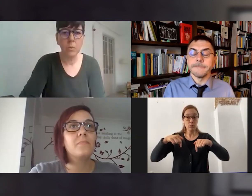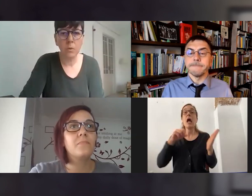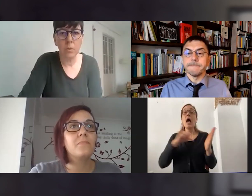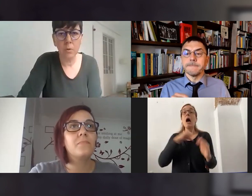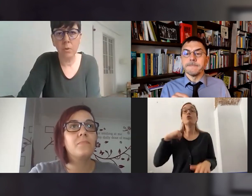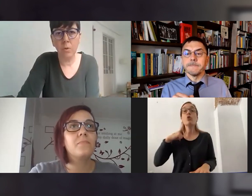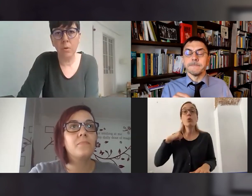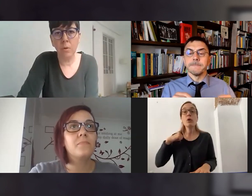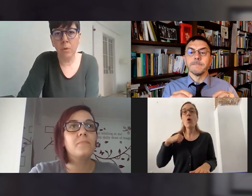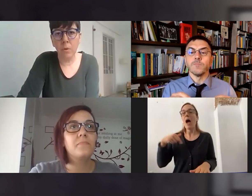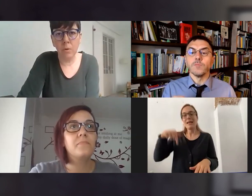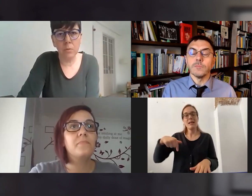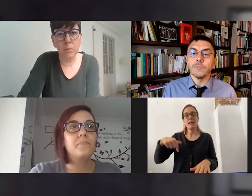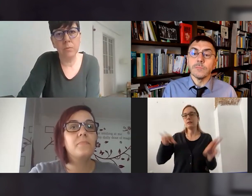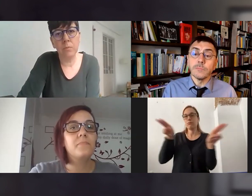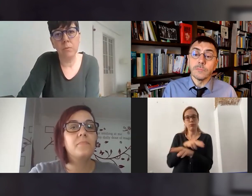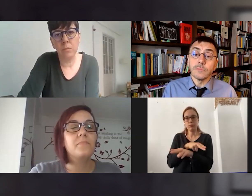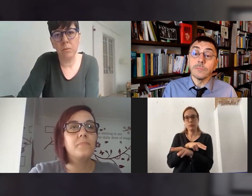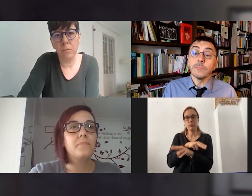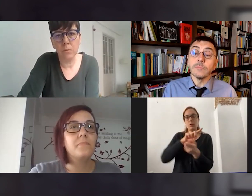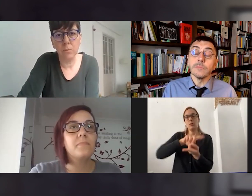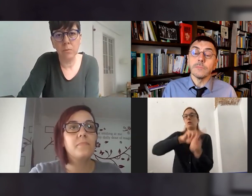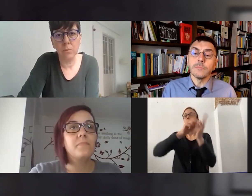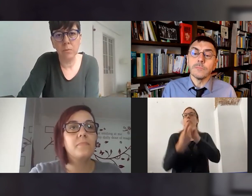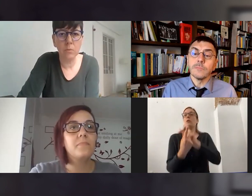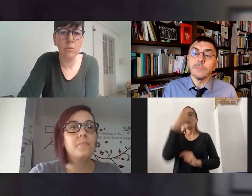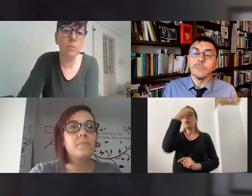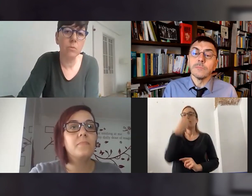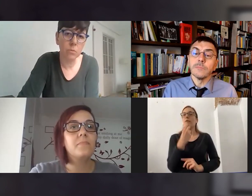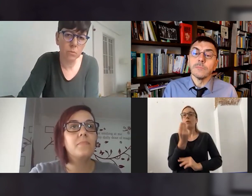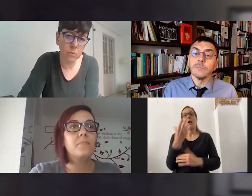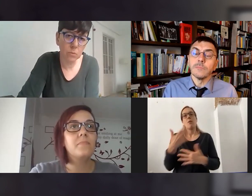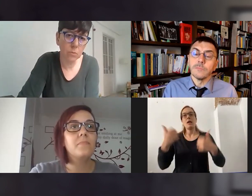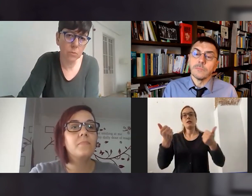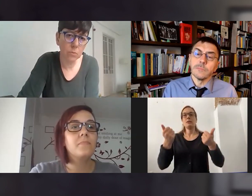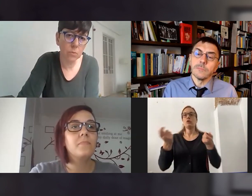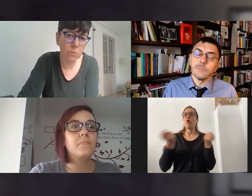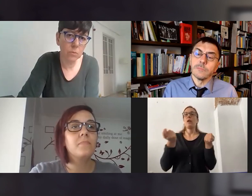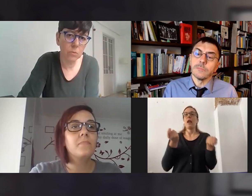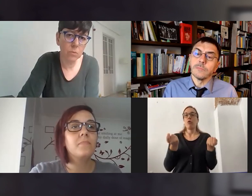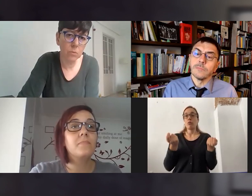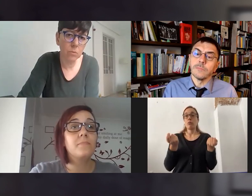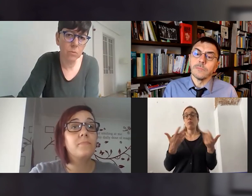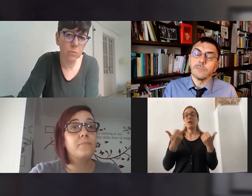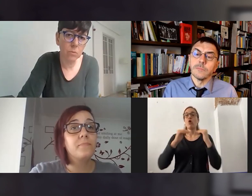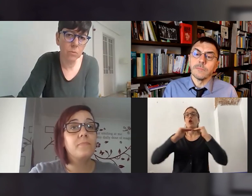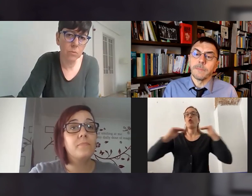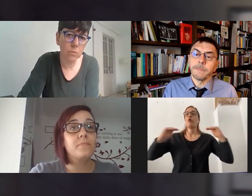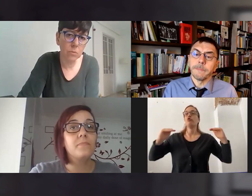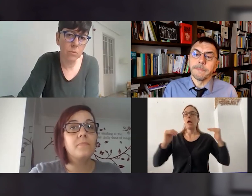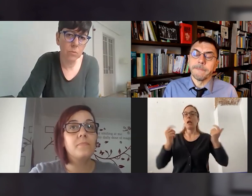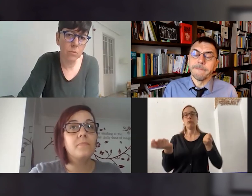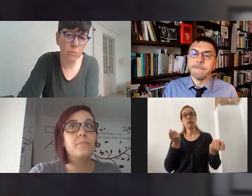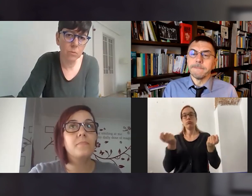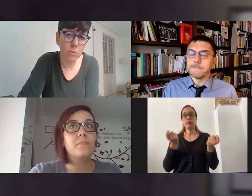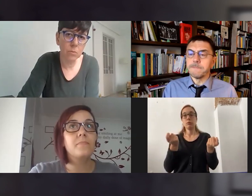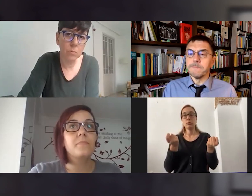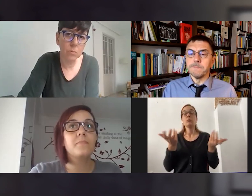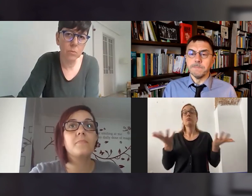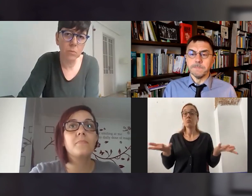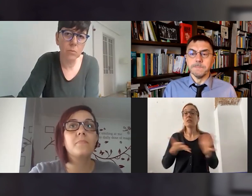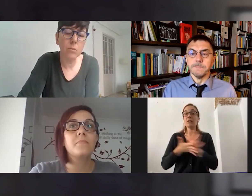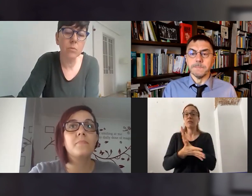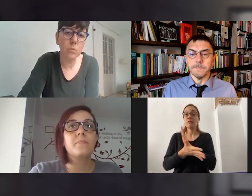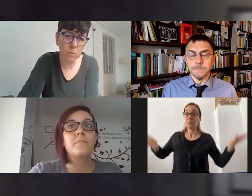se suprime, ¿no? Y vuelve una figura, pues creo que mucho más horizontal, como son los coordinadores. Y creo que también incentivamos esa